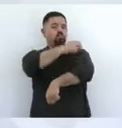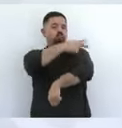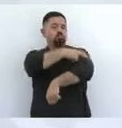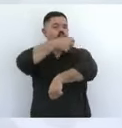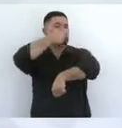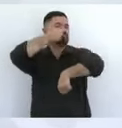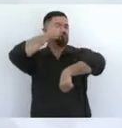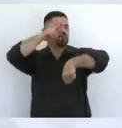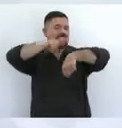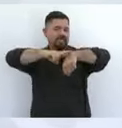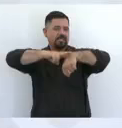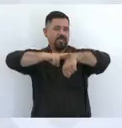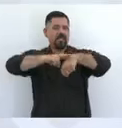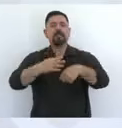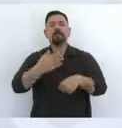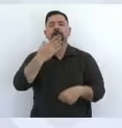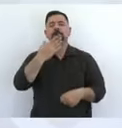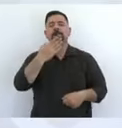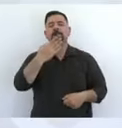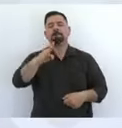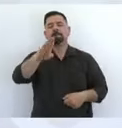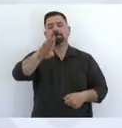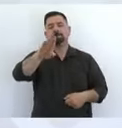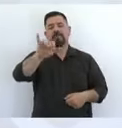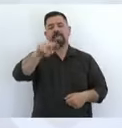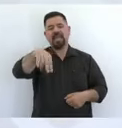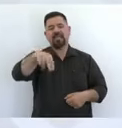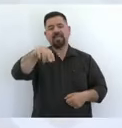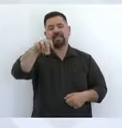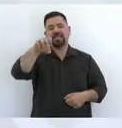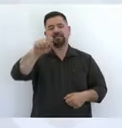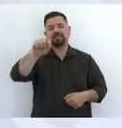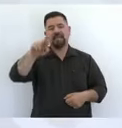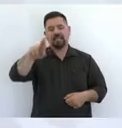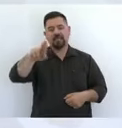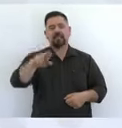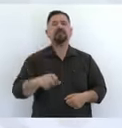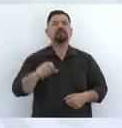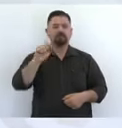subsecretaria de Bienestar. Está aquí una persona